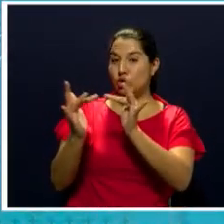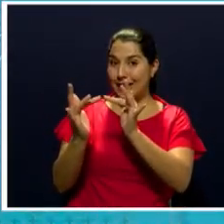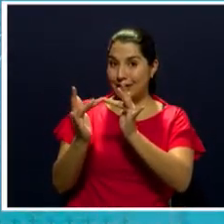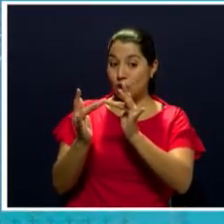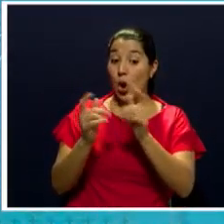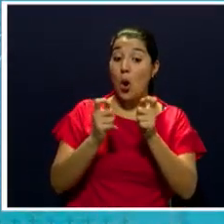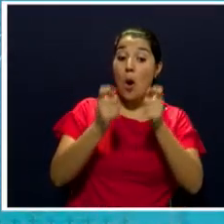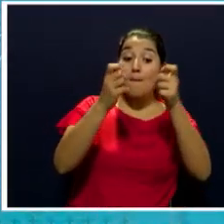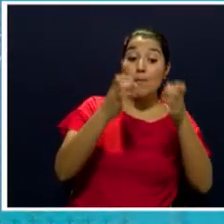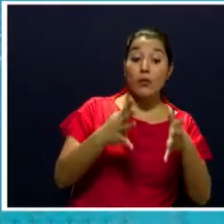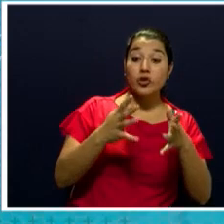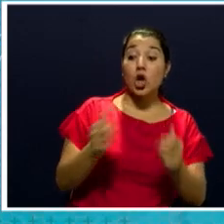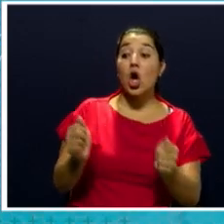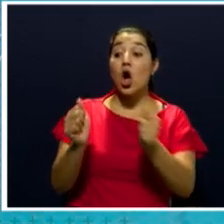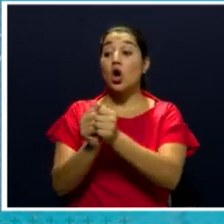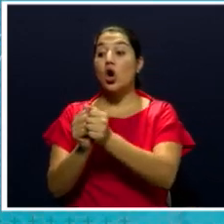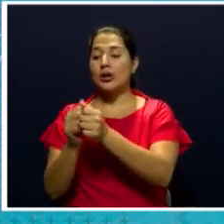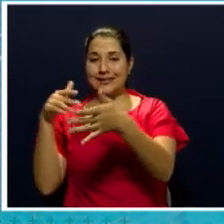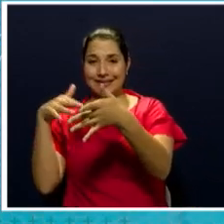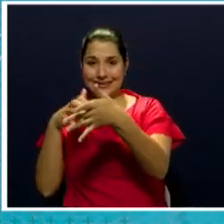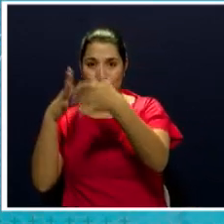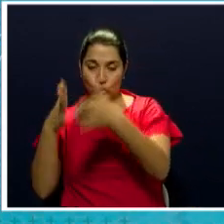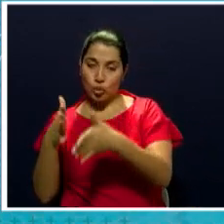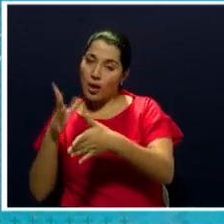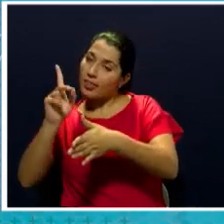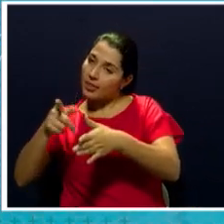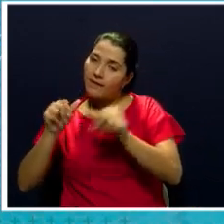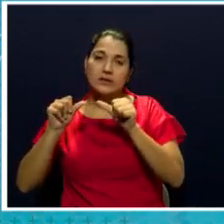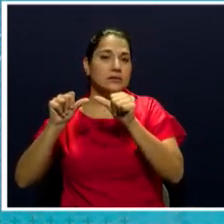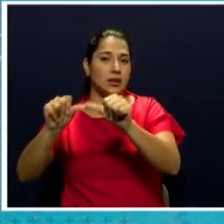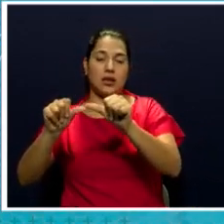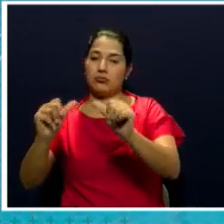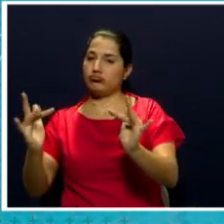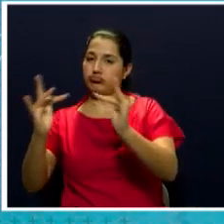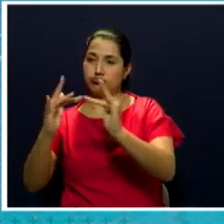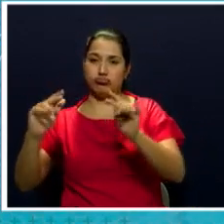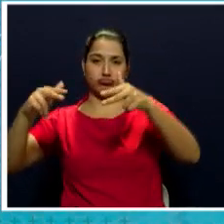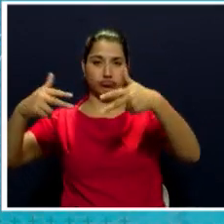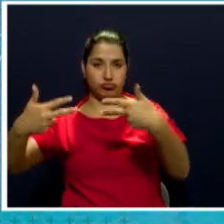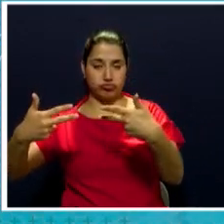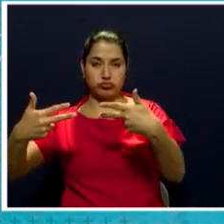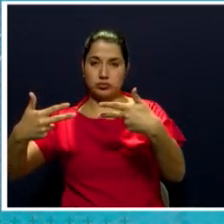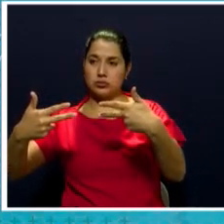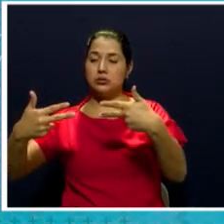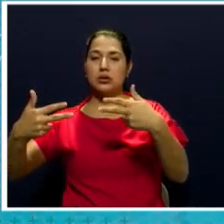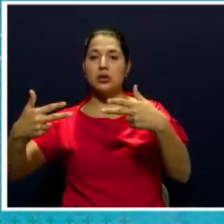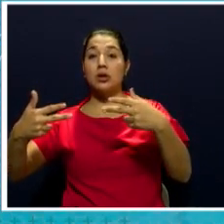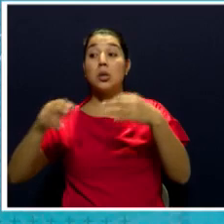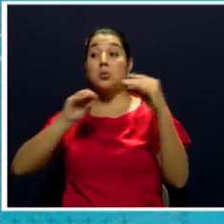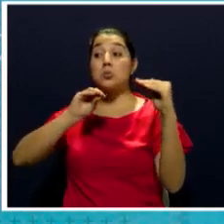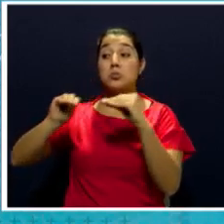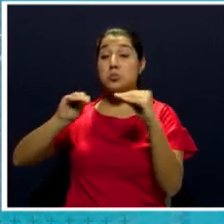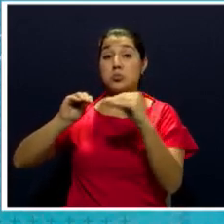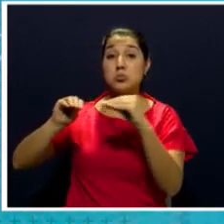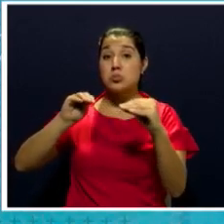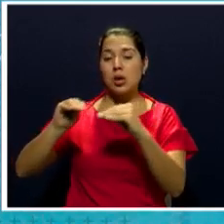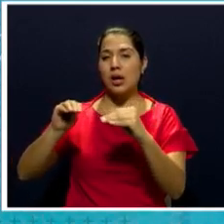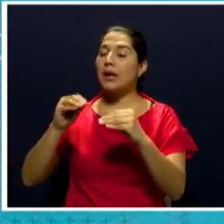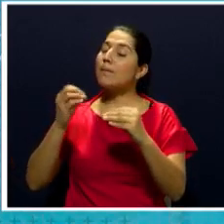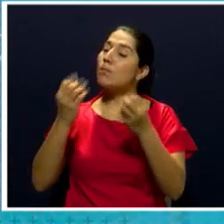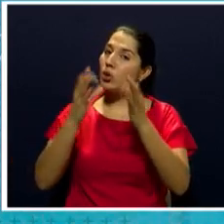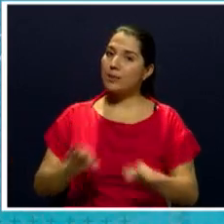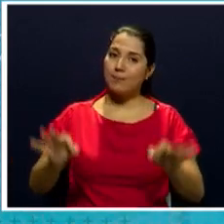mantenerlo a través de los diferentes mecanismos y estrategias que se están planteando desde el marco de apoyos educativos a distancia es muy importante, porque